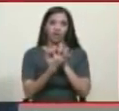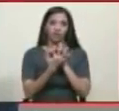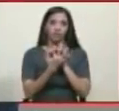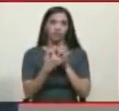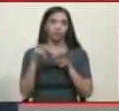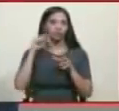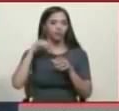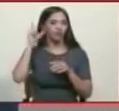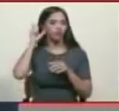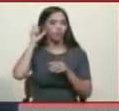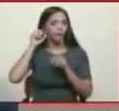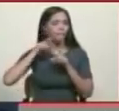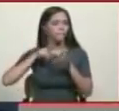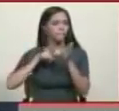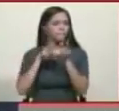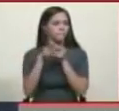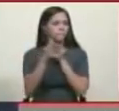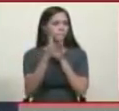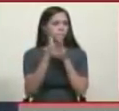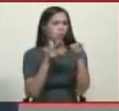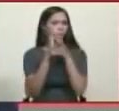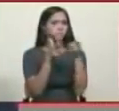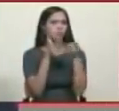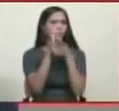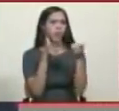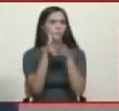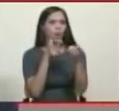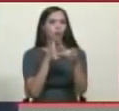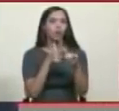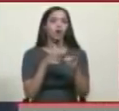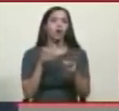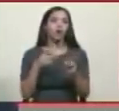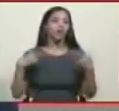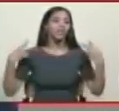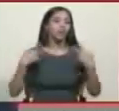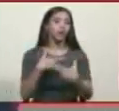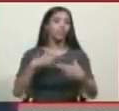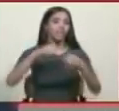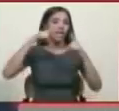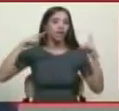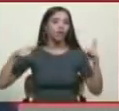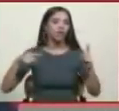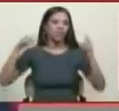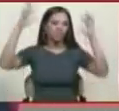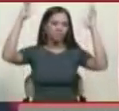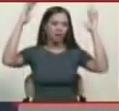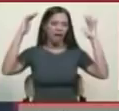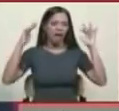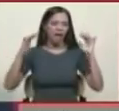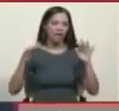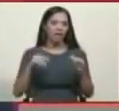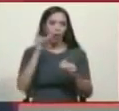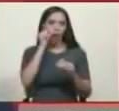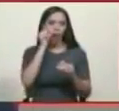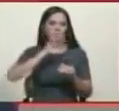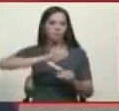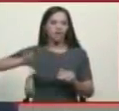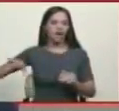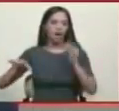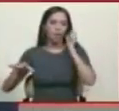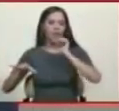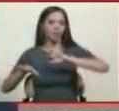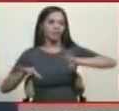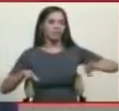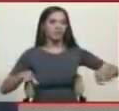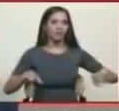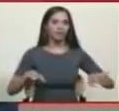el plomo. Nosotros sabemos que le corten la luz a un bloque y bajen a la gente, hombres para acá y mujeres para acá, como las